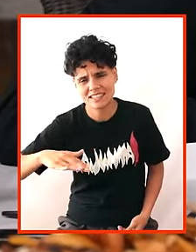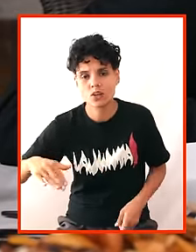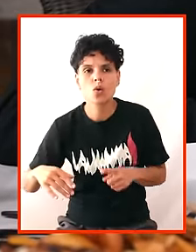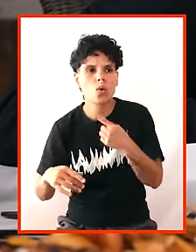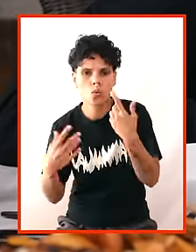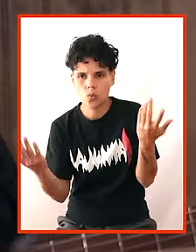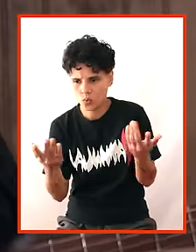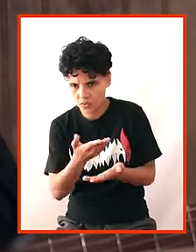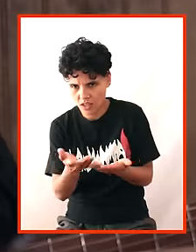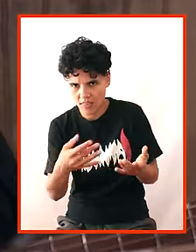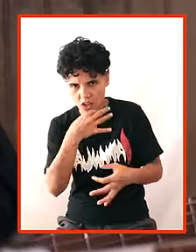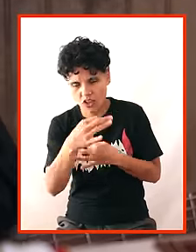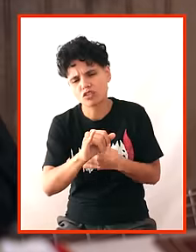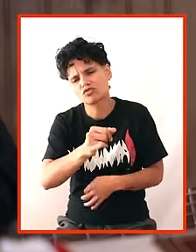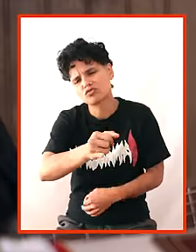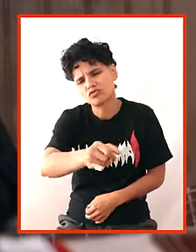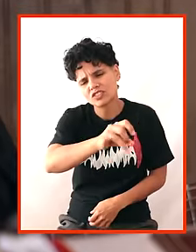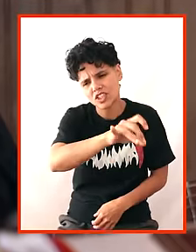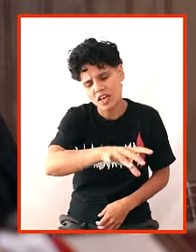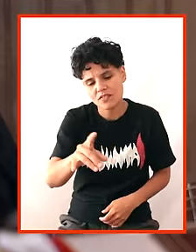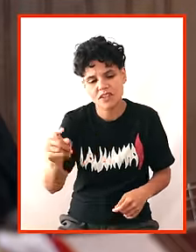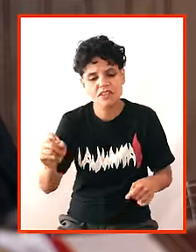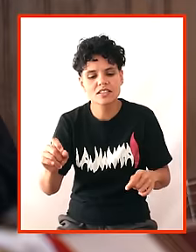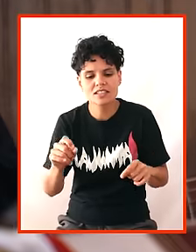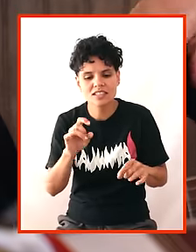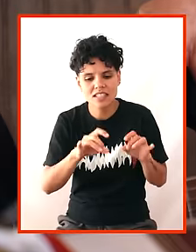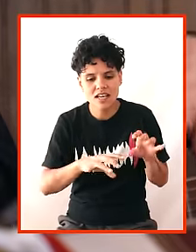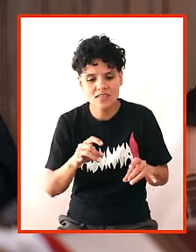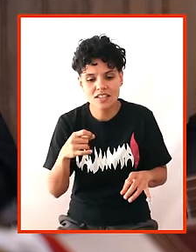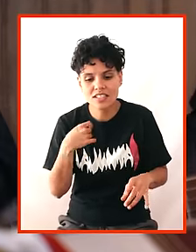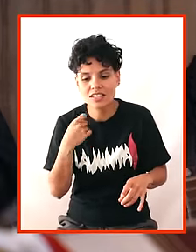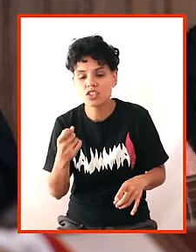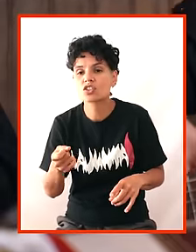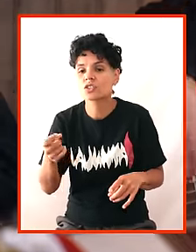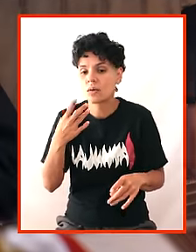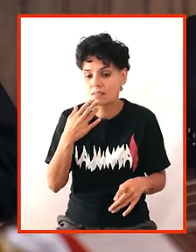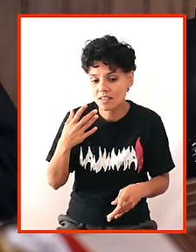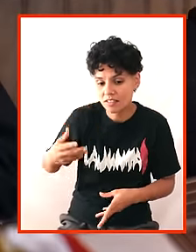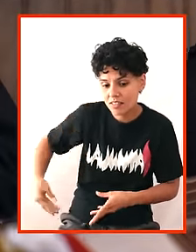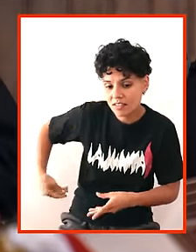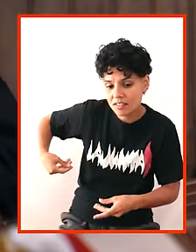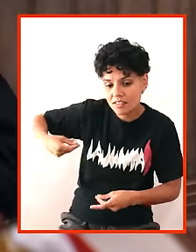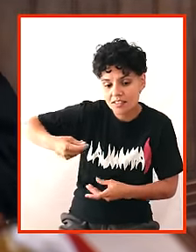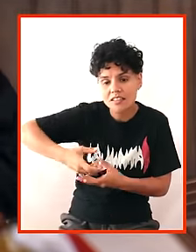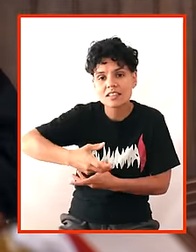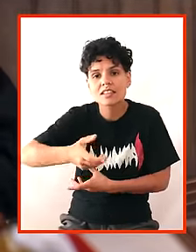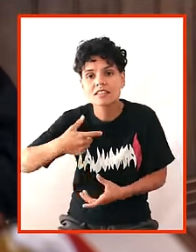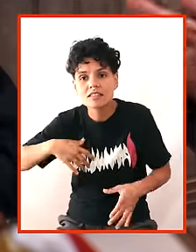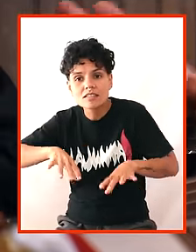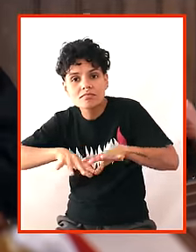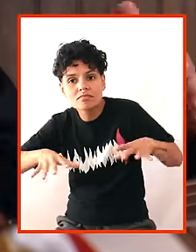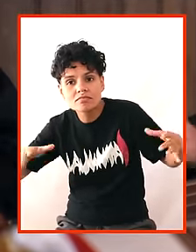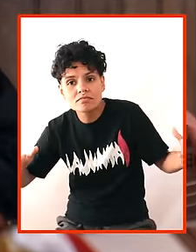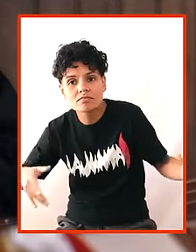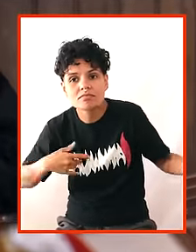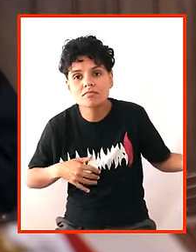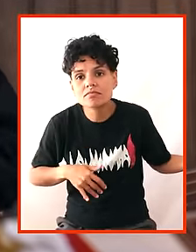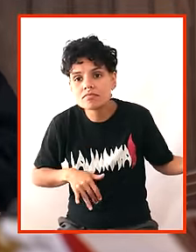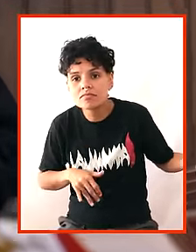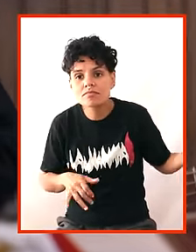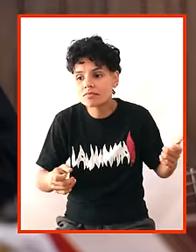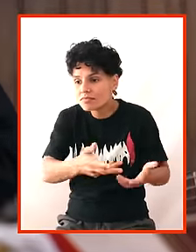Sí, lo sabes. Sí. La primera vez que fuimos a su casa, como que, oye, les tengo preparado un ampli de bajo, algo como para que toquen.